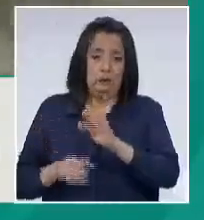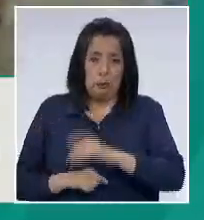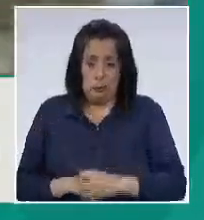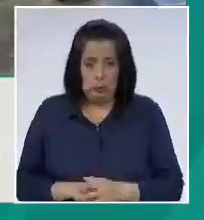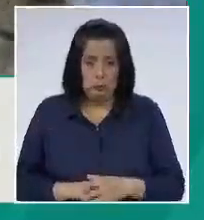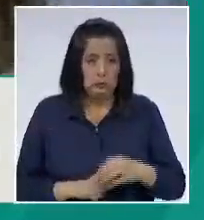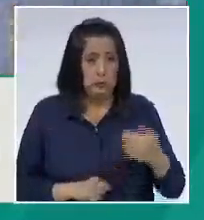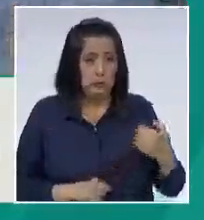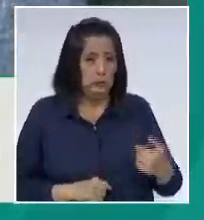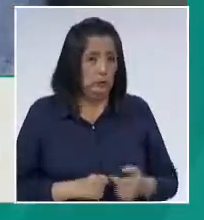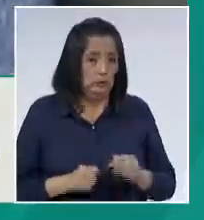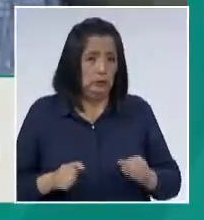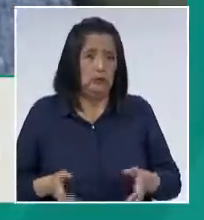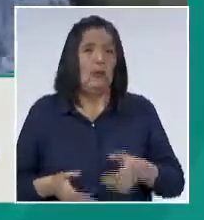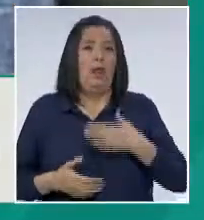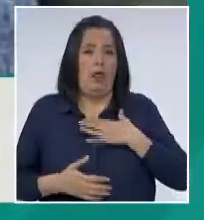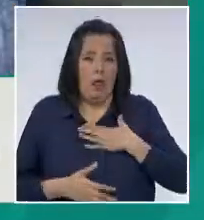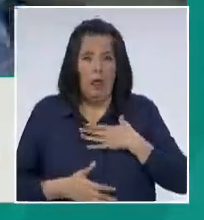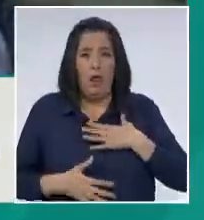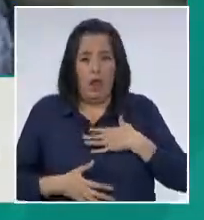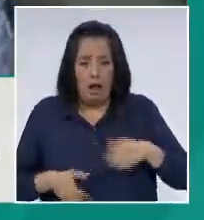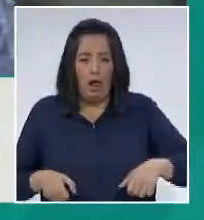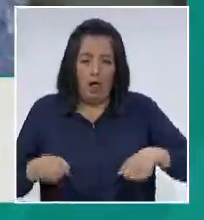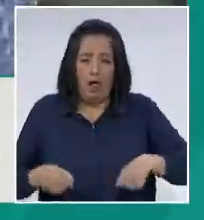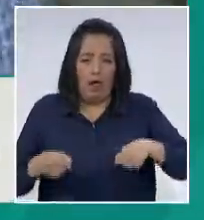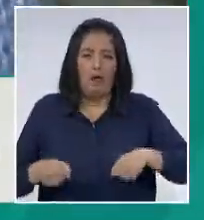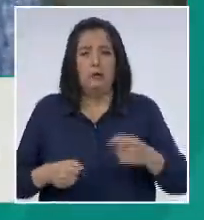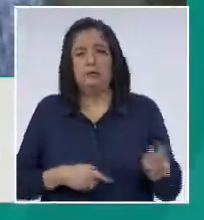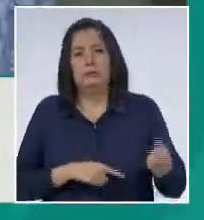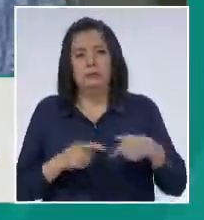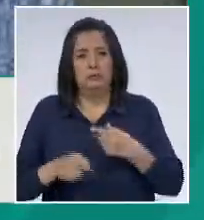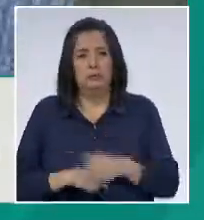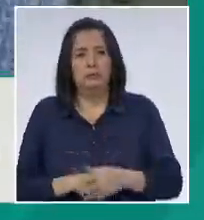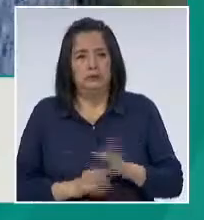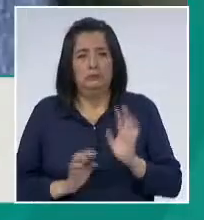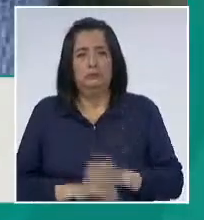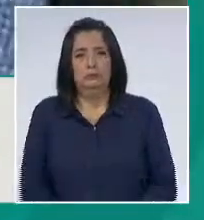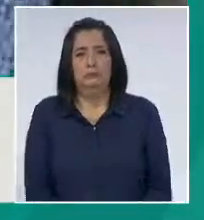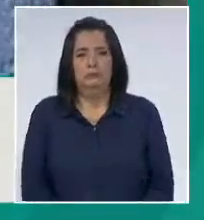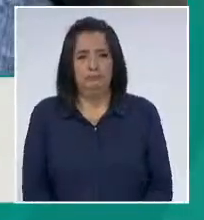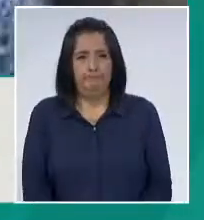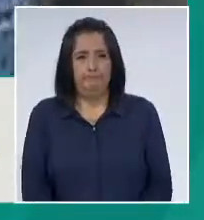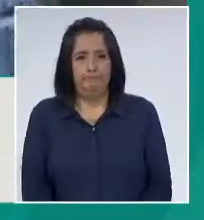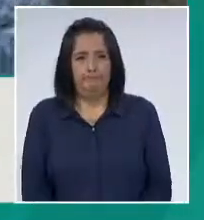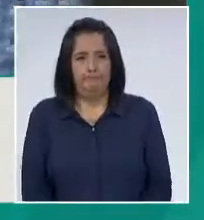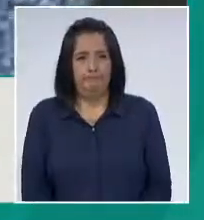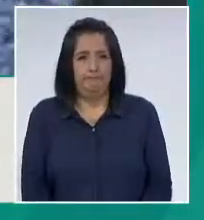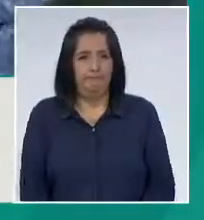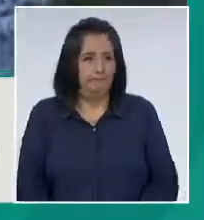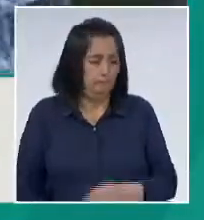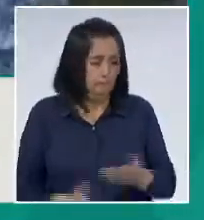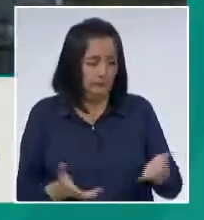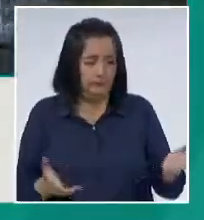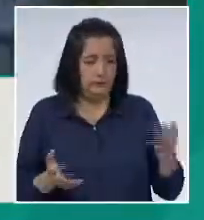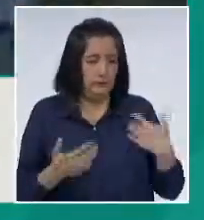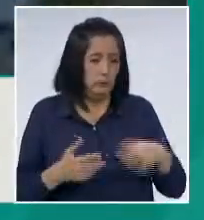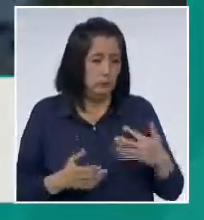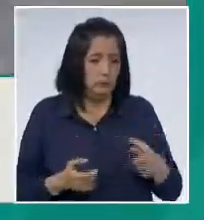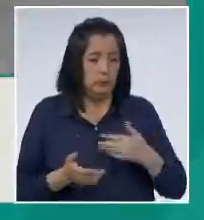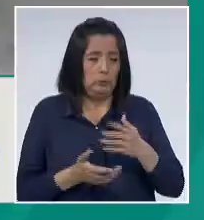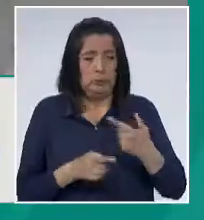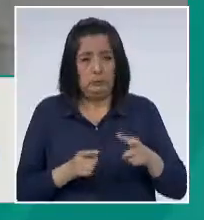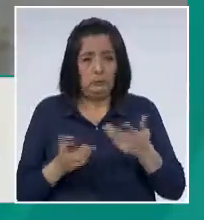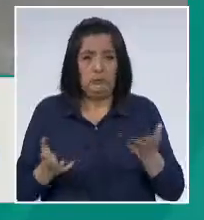Solamente estamos subiendo, agitando todo lo que podemos venir. Así es. Entonces, Christian, esas cosas todo nos pasa acá. Así